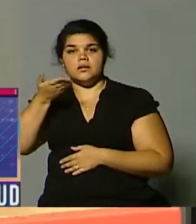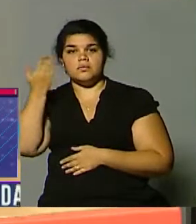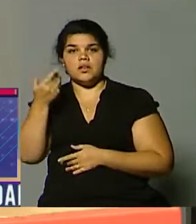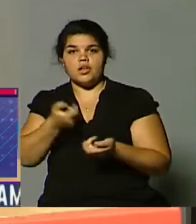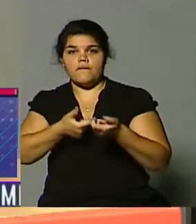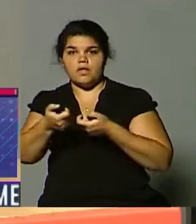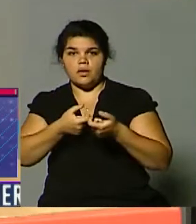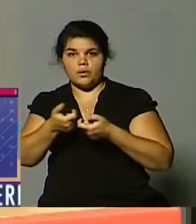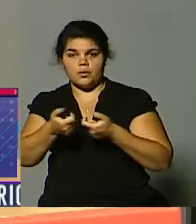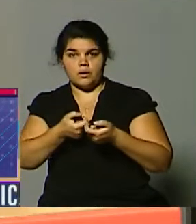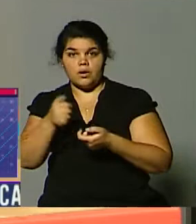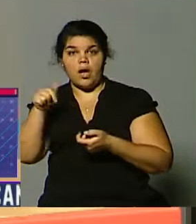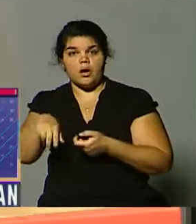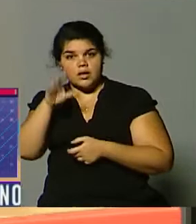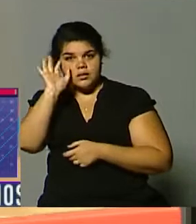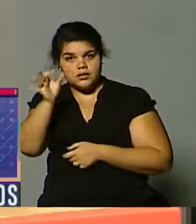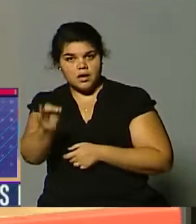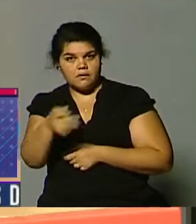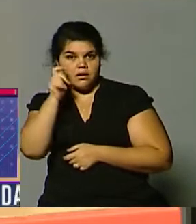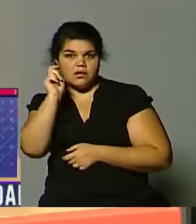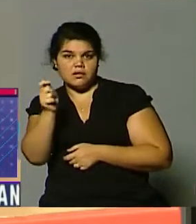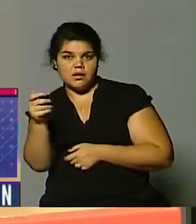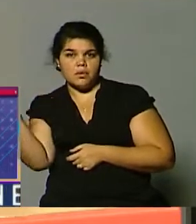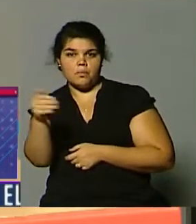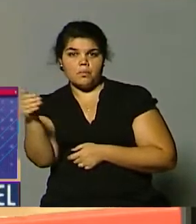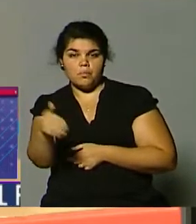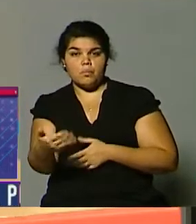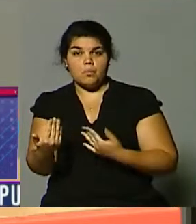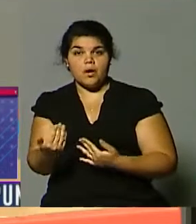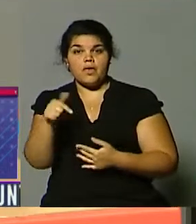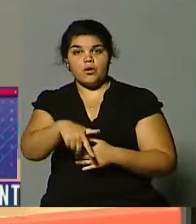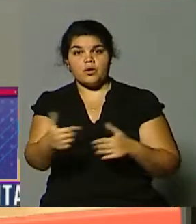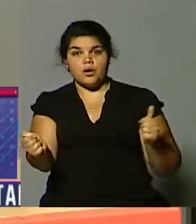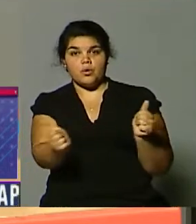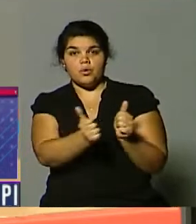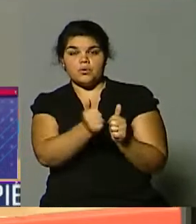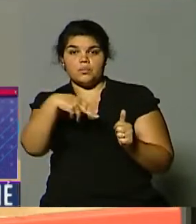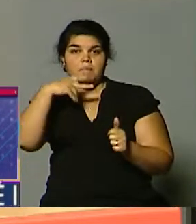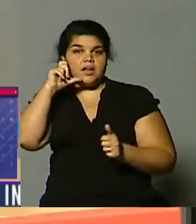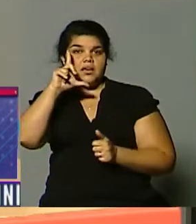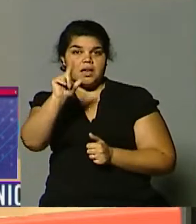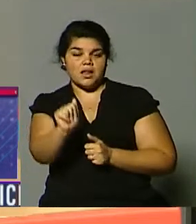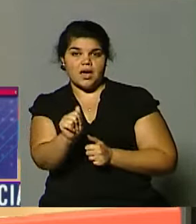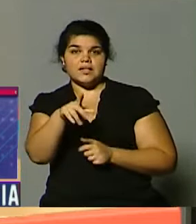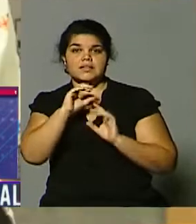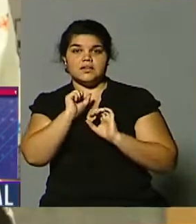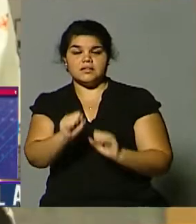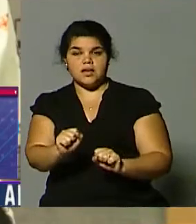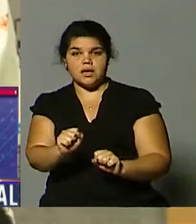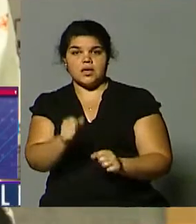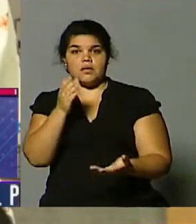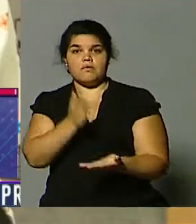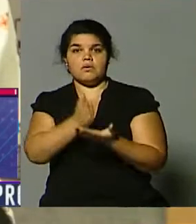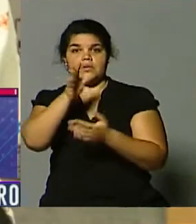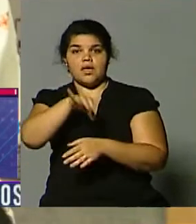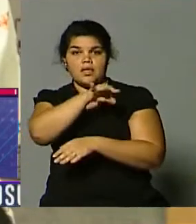videojuegos. Para saber de qué se trata, quiénes pueden participar, tenemos aquí en el estudio a Mariela Melgín, que es secretaria académica de la Facultad de